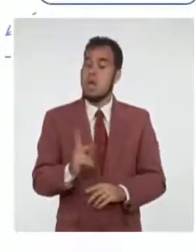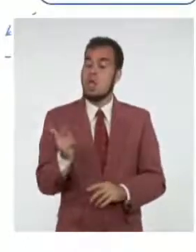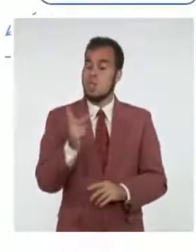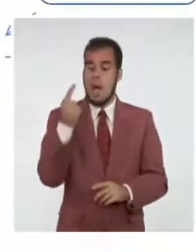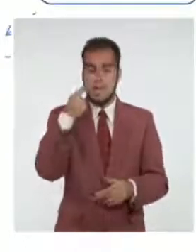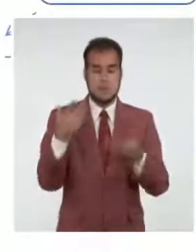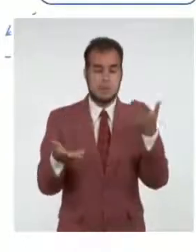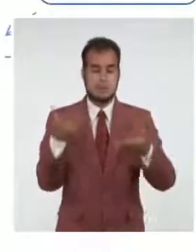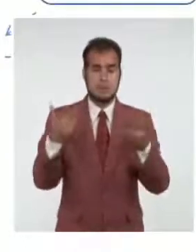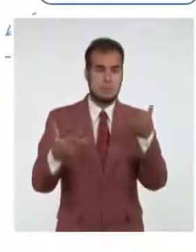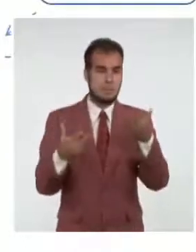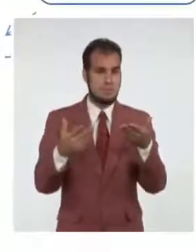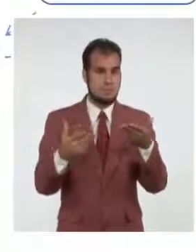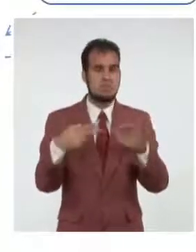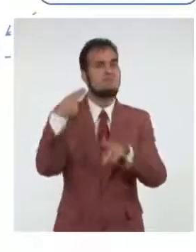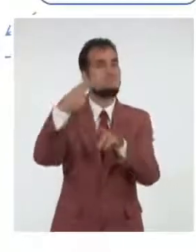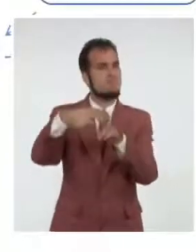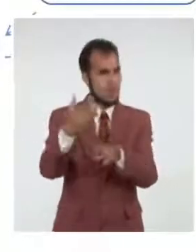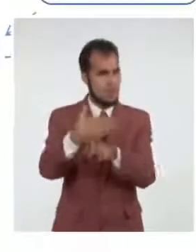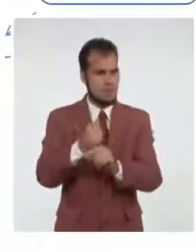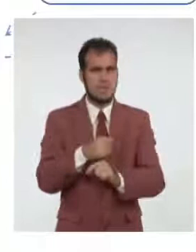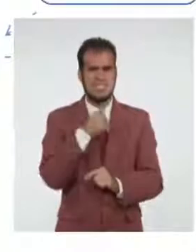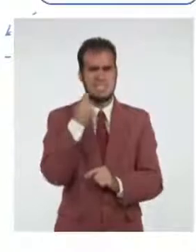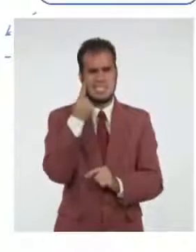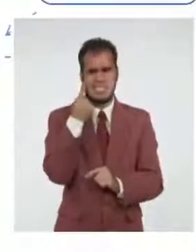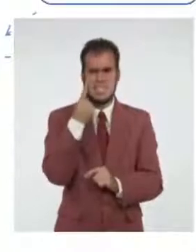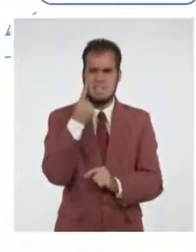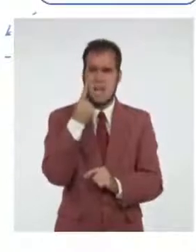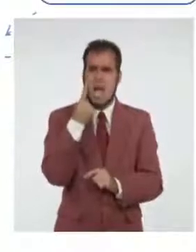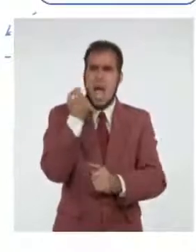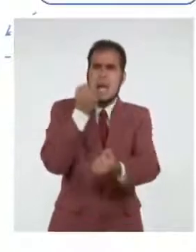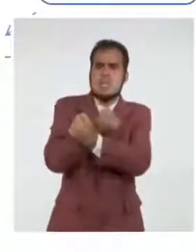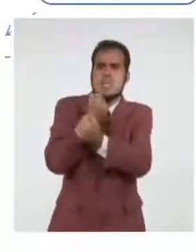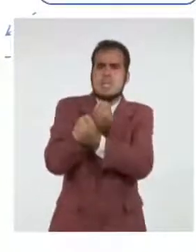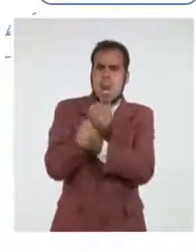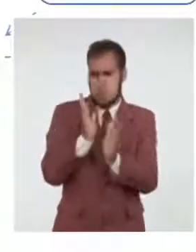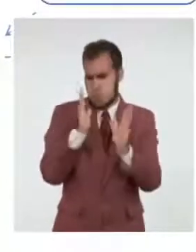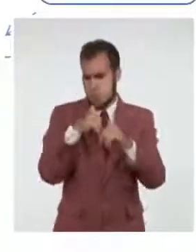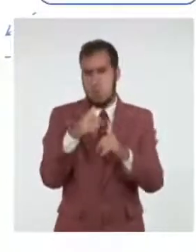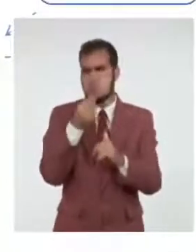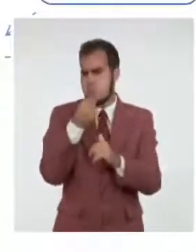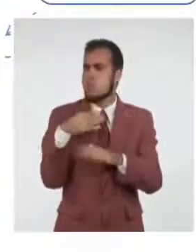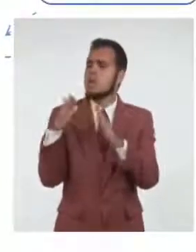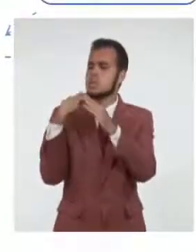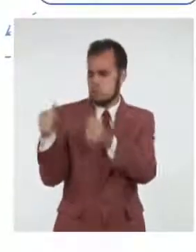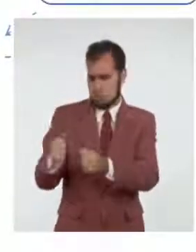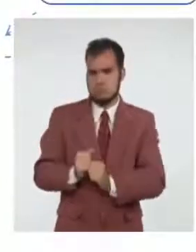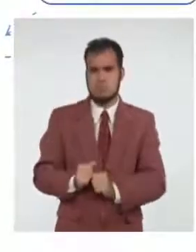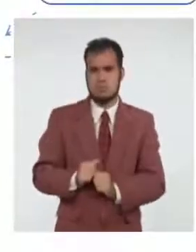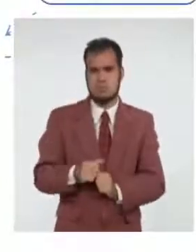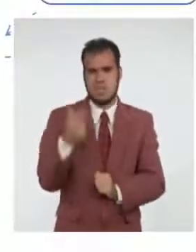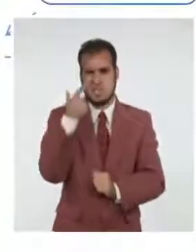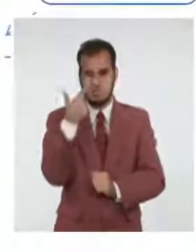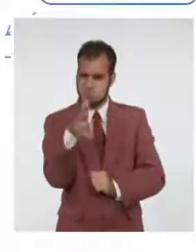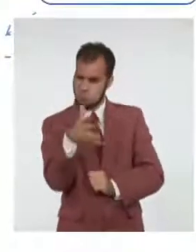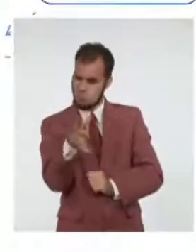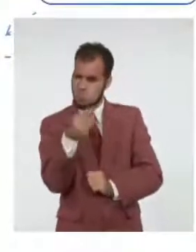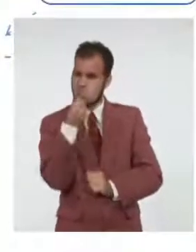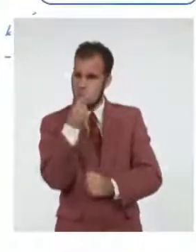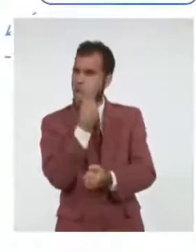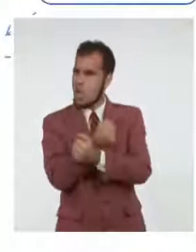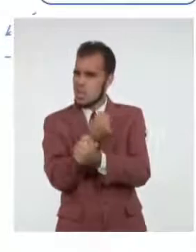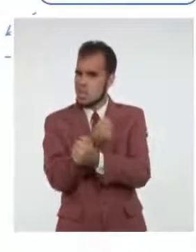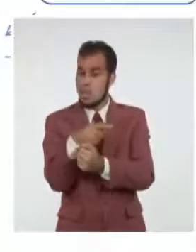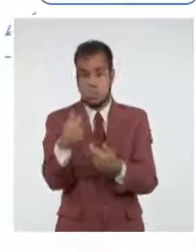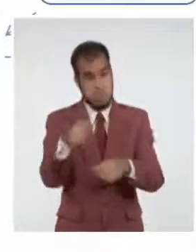categorías. El de muy bajo riesgo está en el hogar, ingreso domiciliario. El de mediano riesgo tiene que estar en un hospital